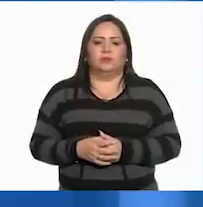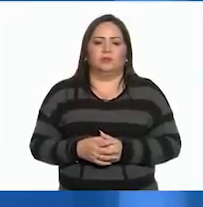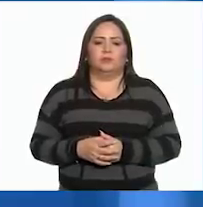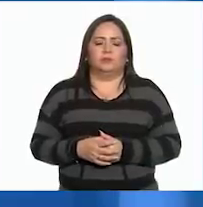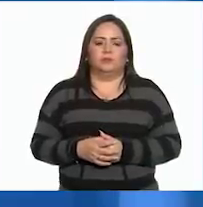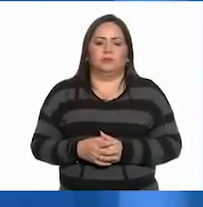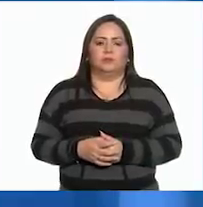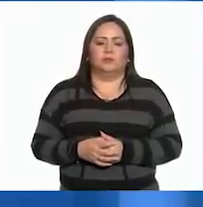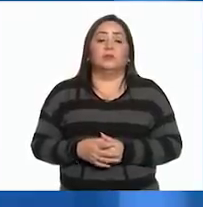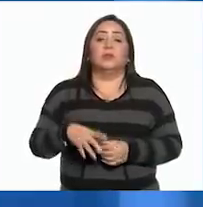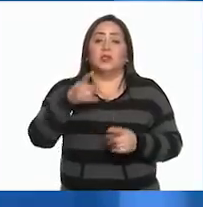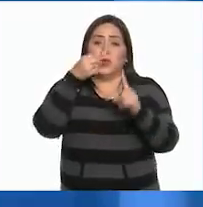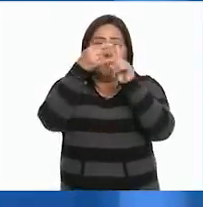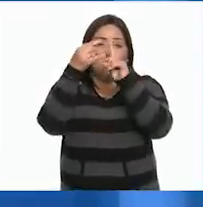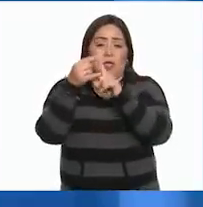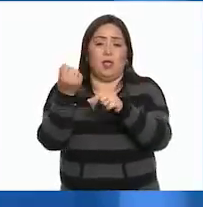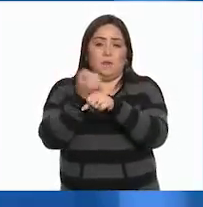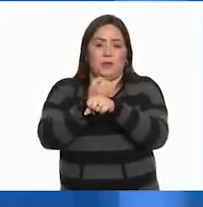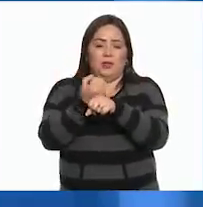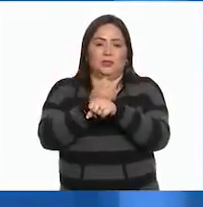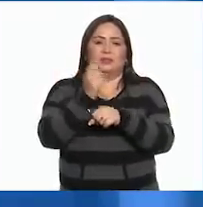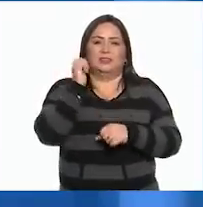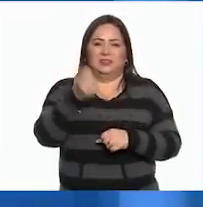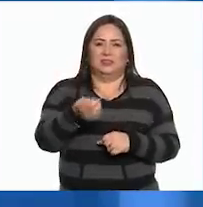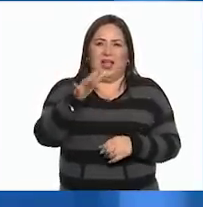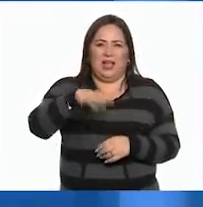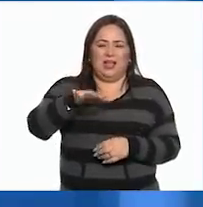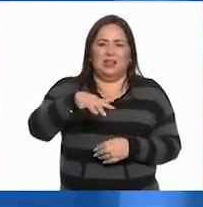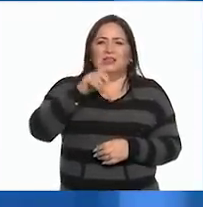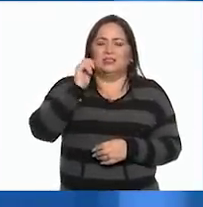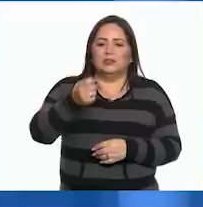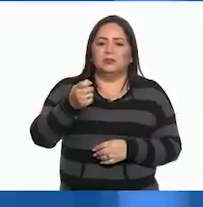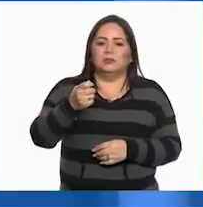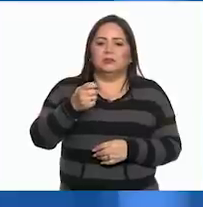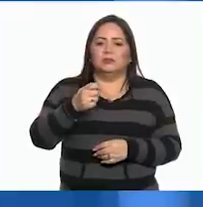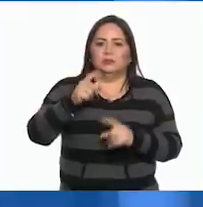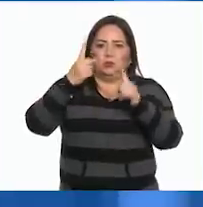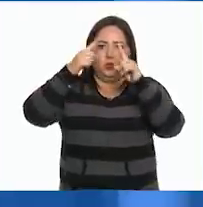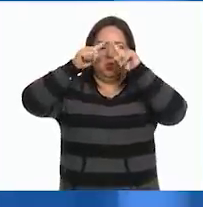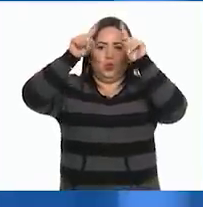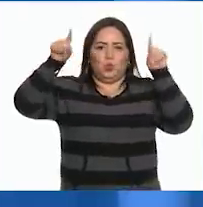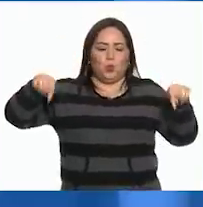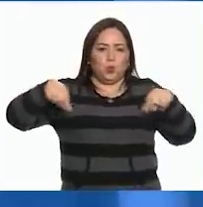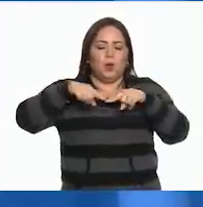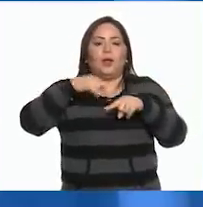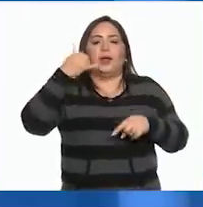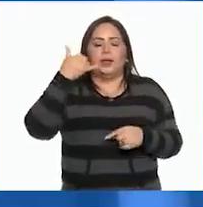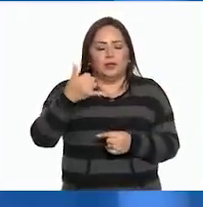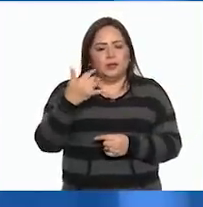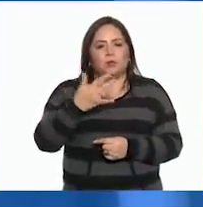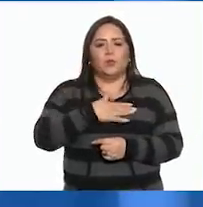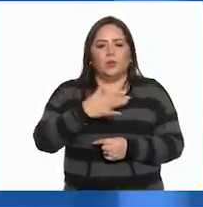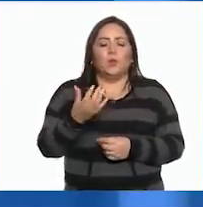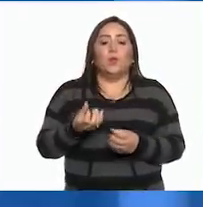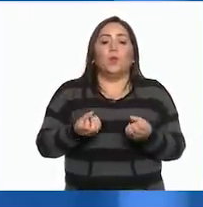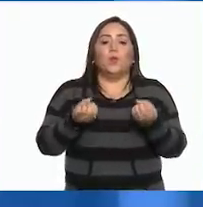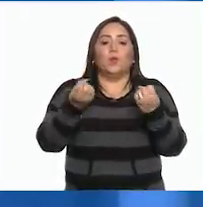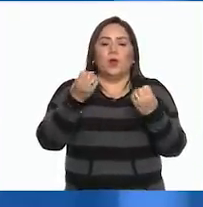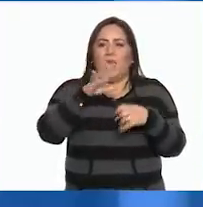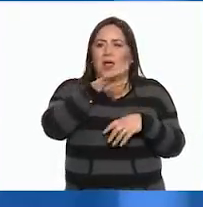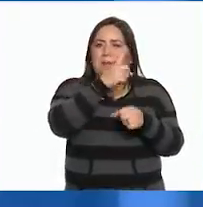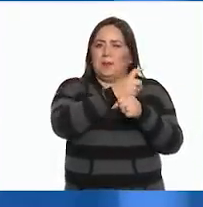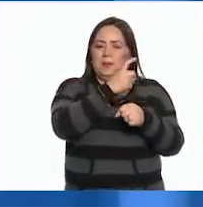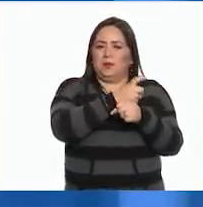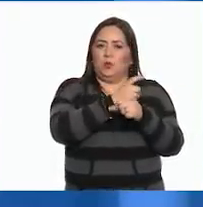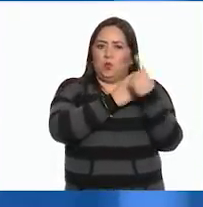me di cuenta que los cuadros amarillos que corresponden a estas figuras forman un cuadrado. Y bueno, vamos a ver. En la primera